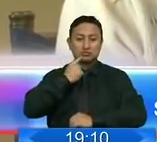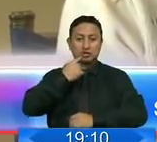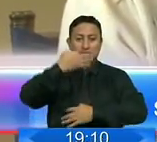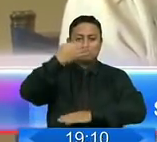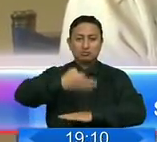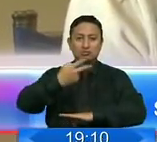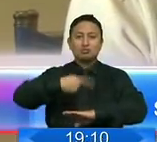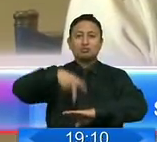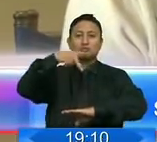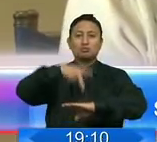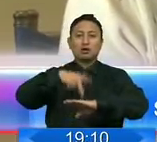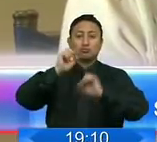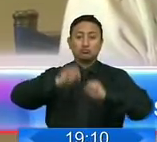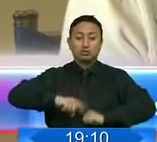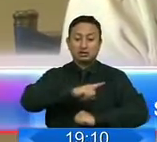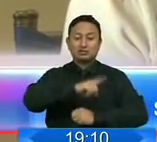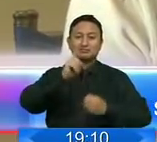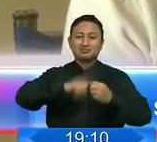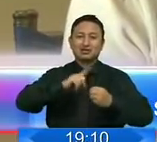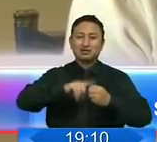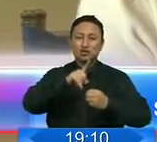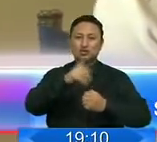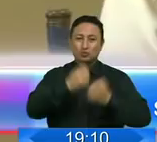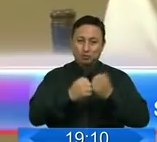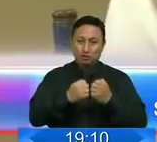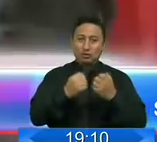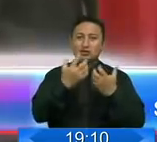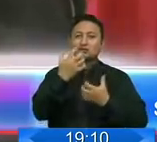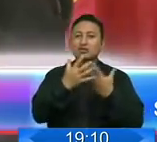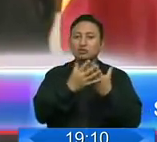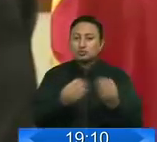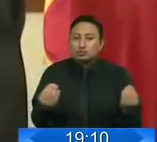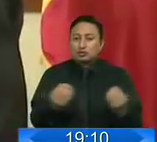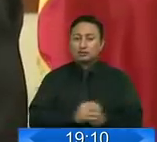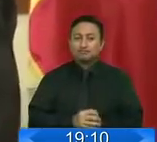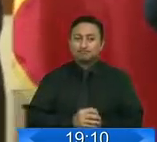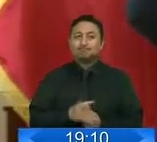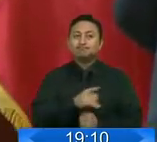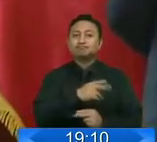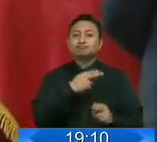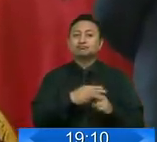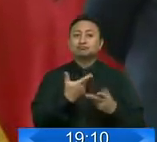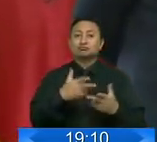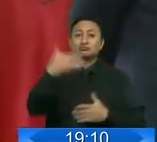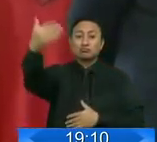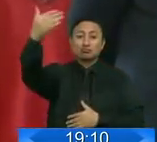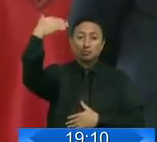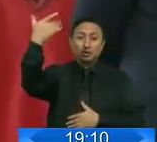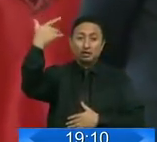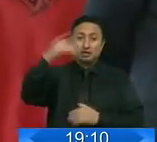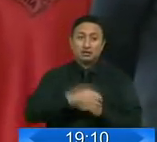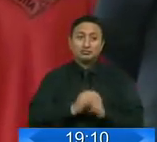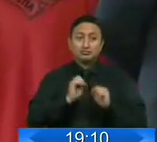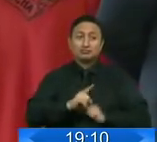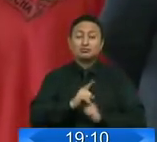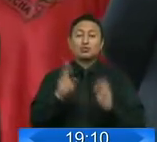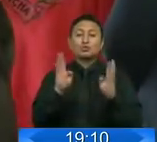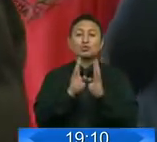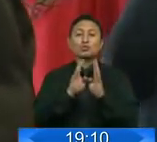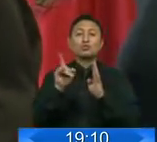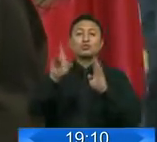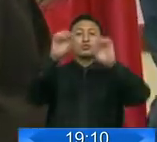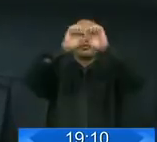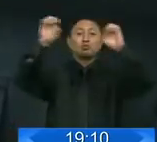para buscar soluciones al tema ambiental. Estos nombres los anunció el alcalde electo en medio de un encuentro con un empresario